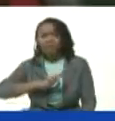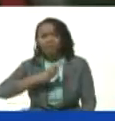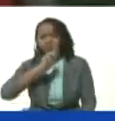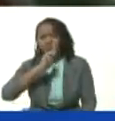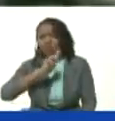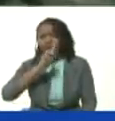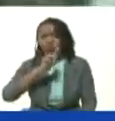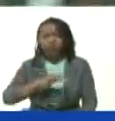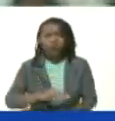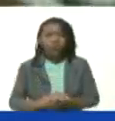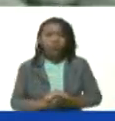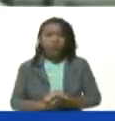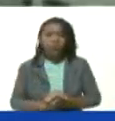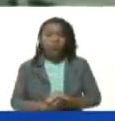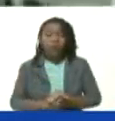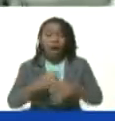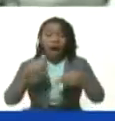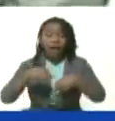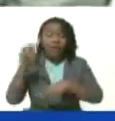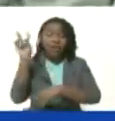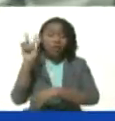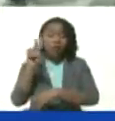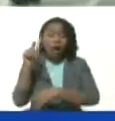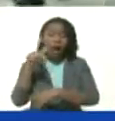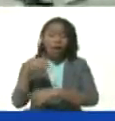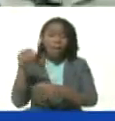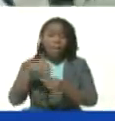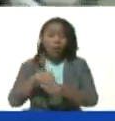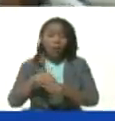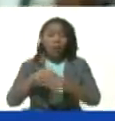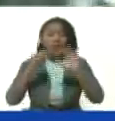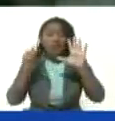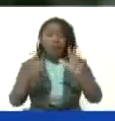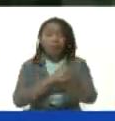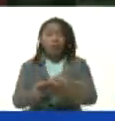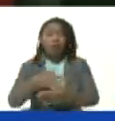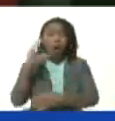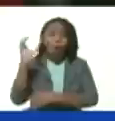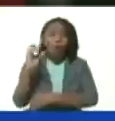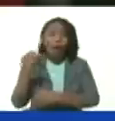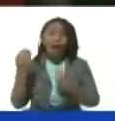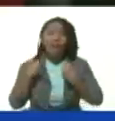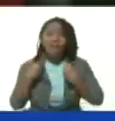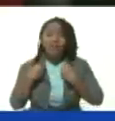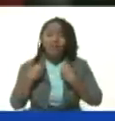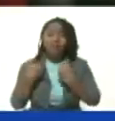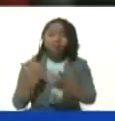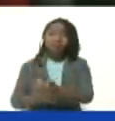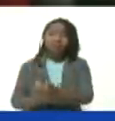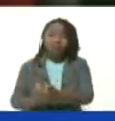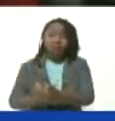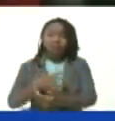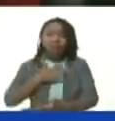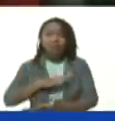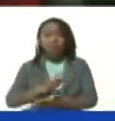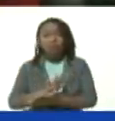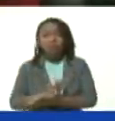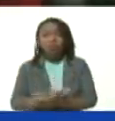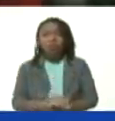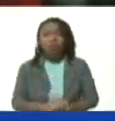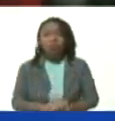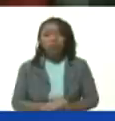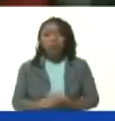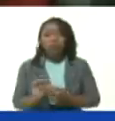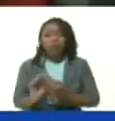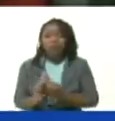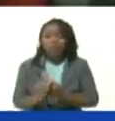verdad. Aquí en Venezuela viven 6 millones de colombianos y viven aquí como hermanos. Los